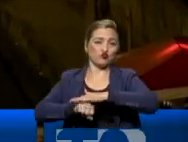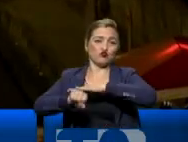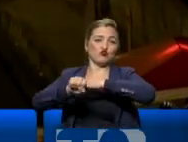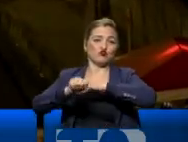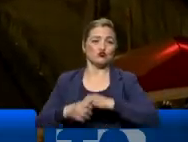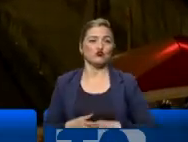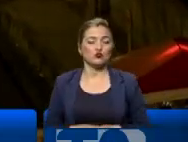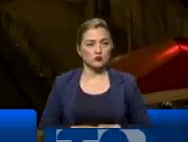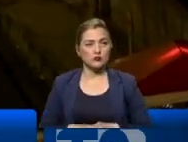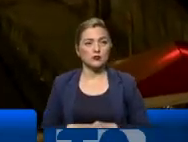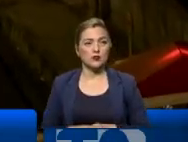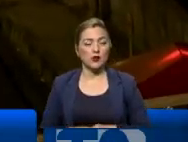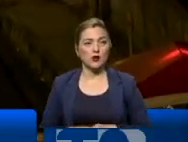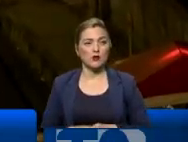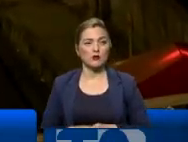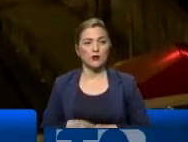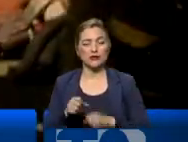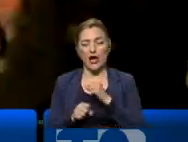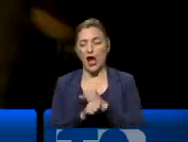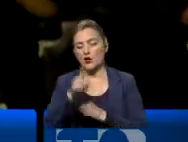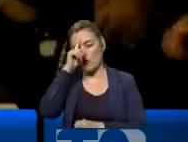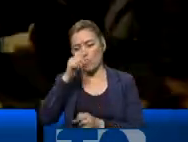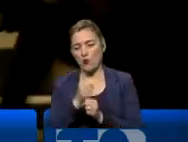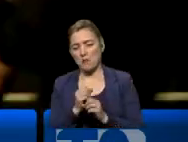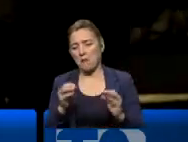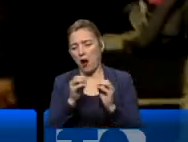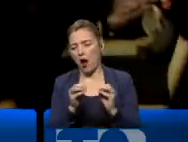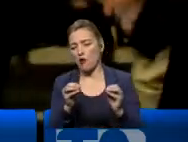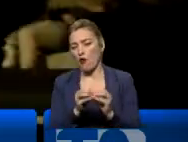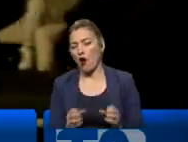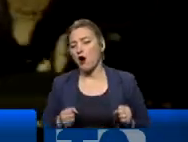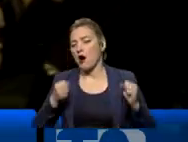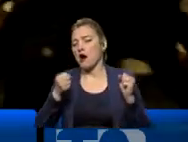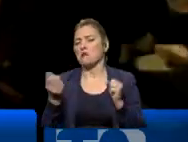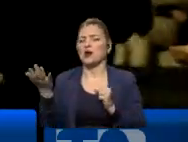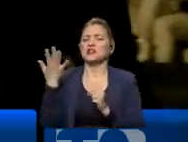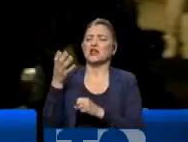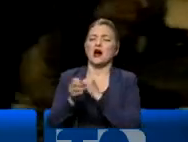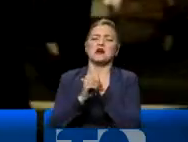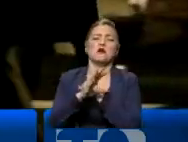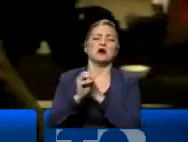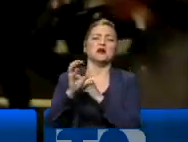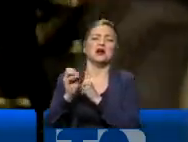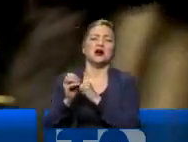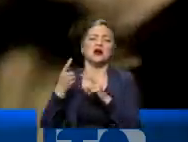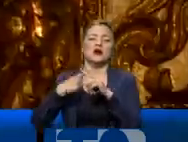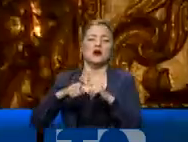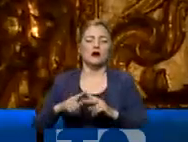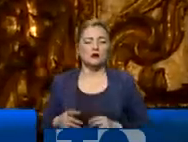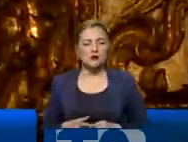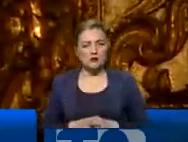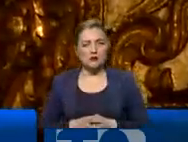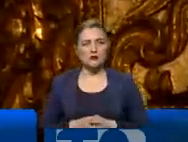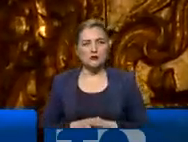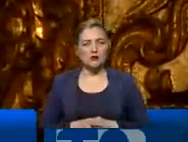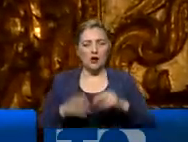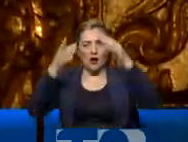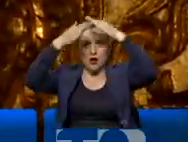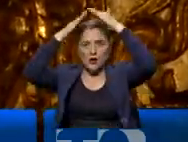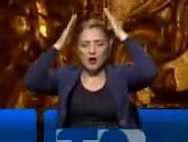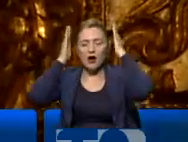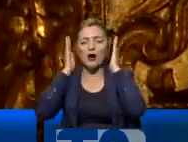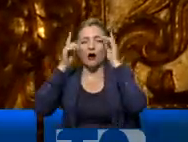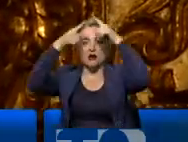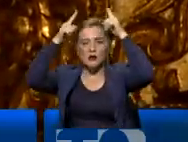los años le hacen más grande a este acto de fe que tiene sus inicios hace unos 400 años cuando la virgen fue